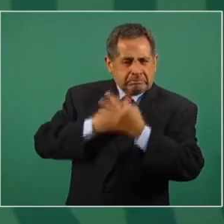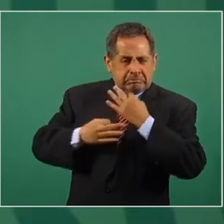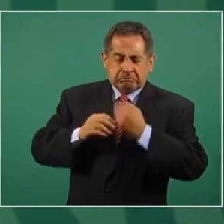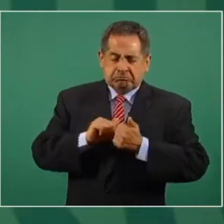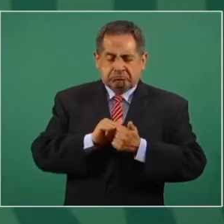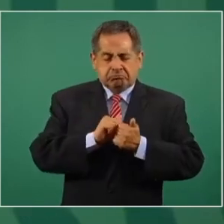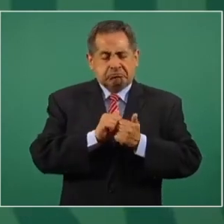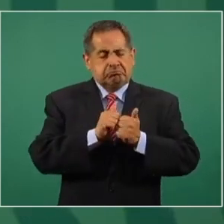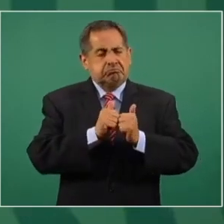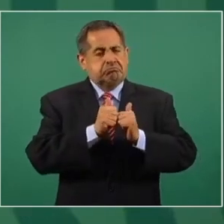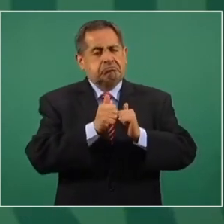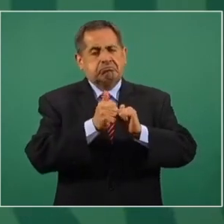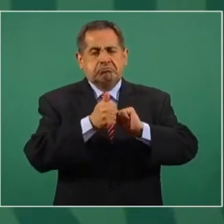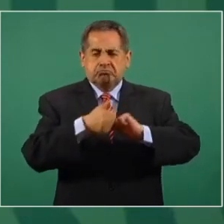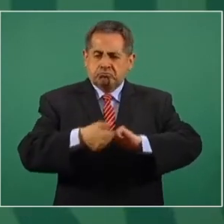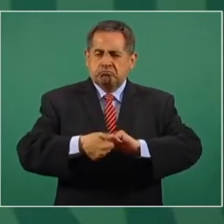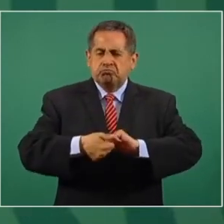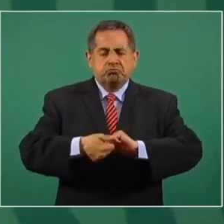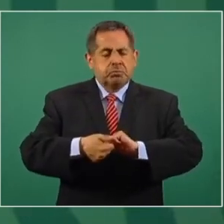y que